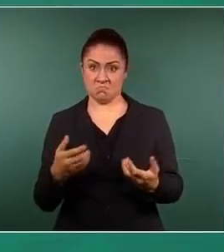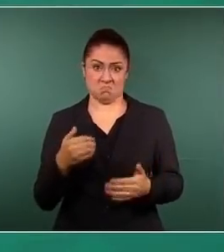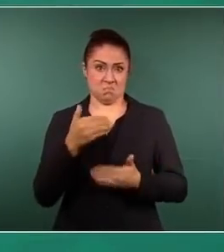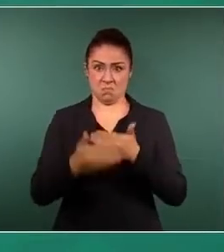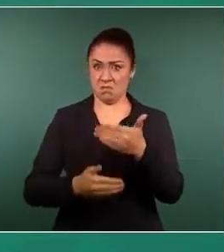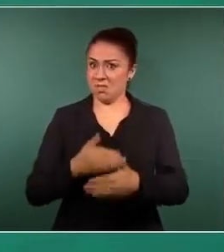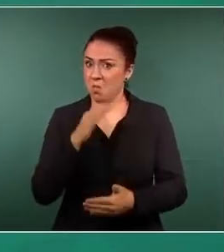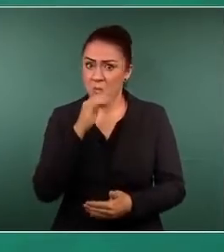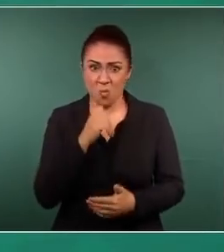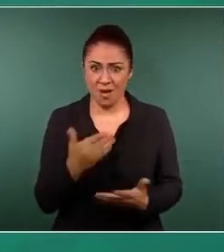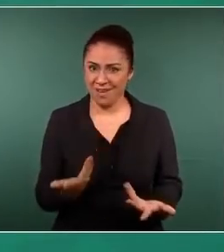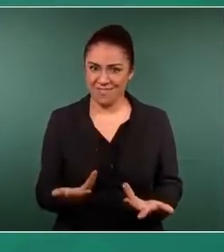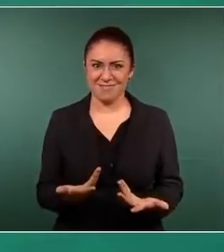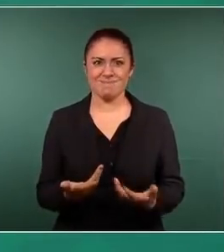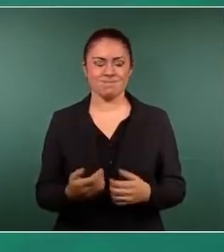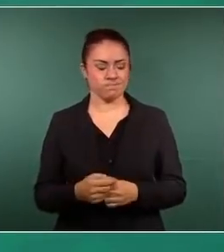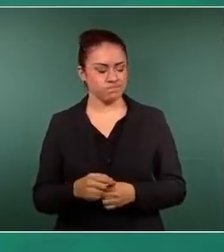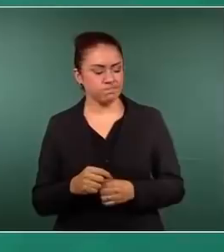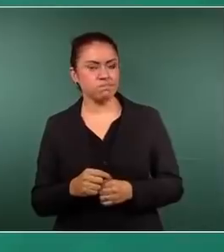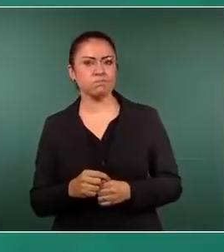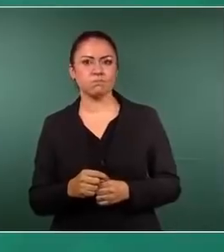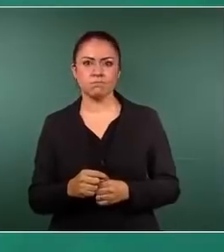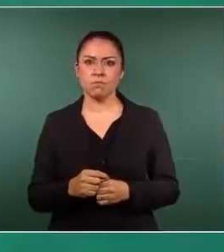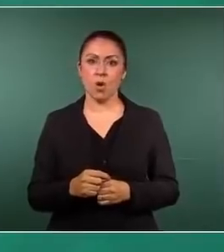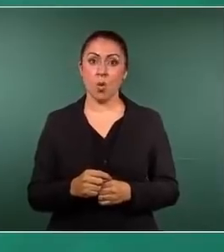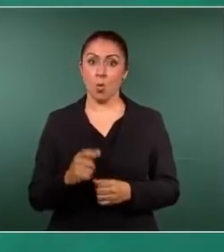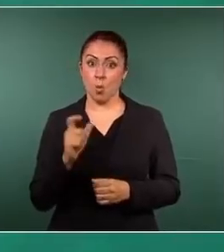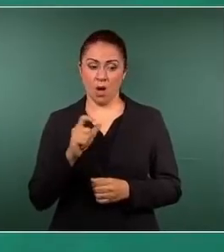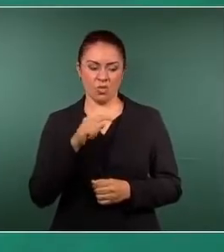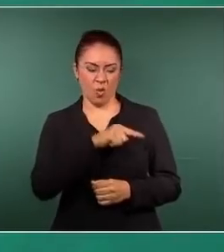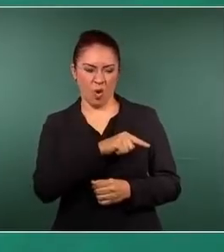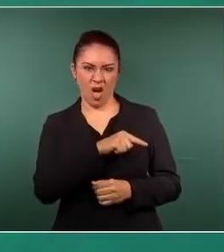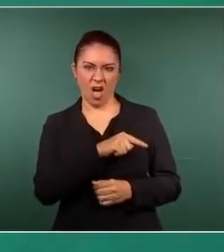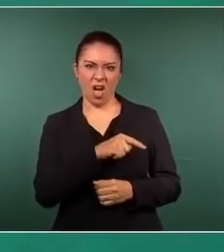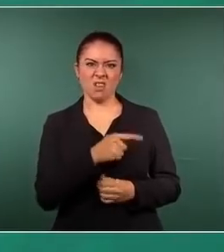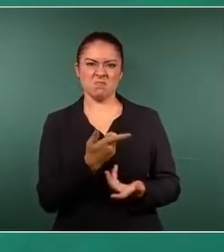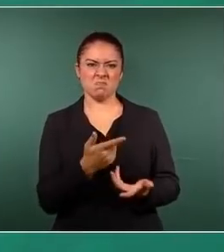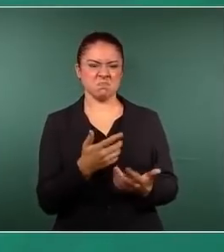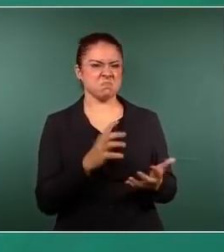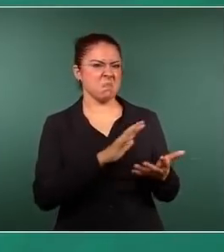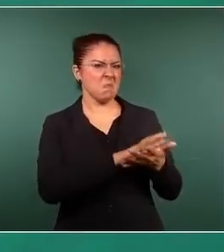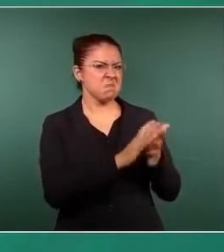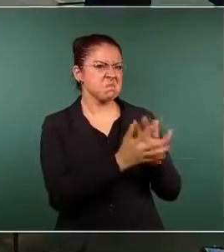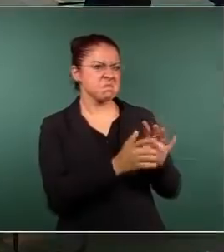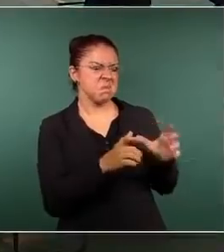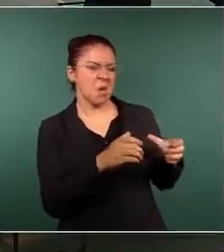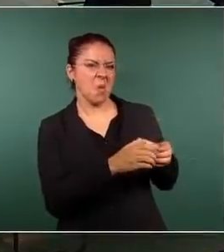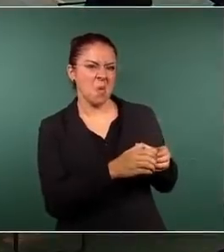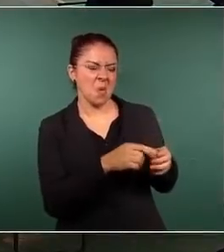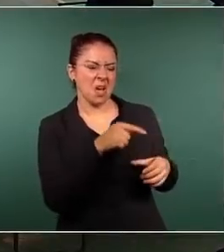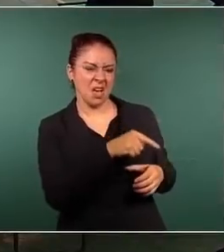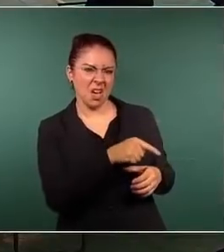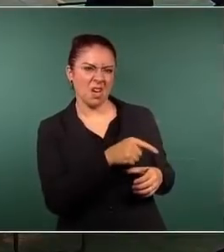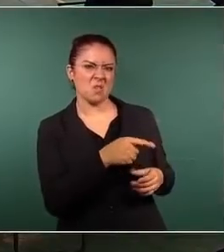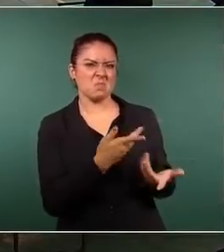cuándo la delincuencia domina en los gobiernos